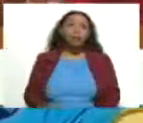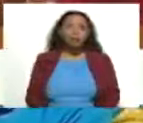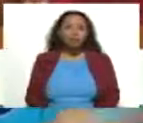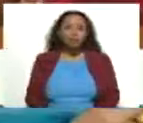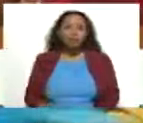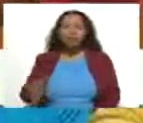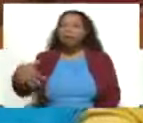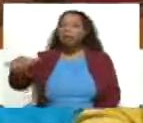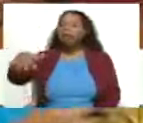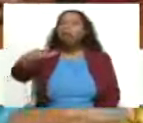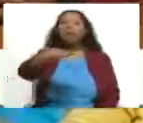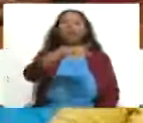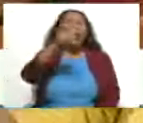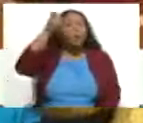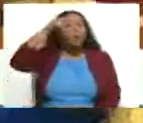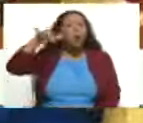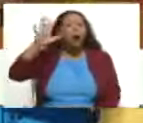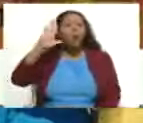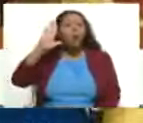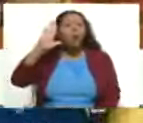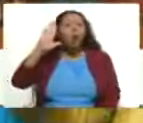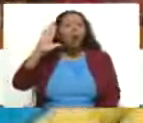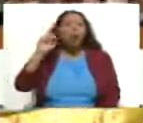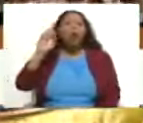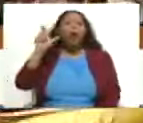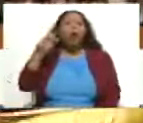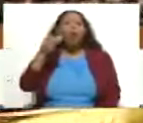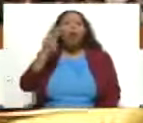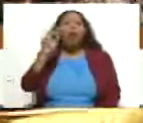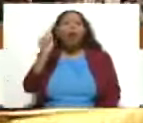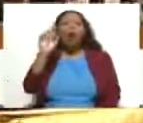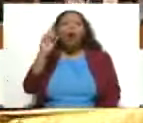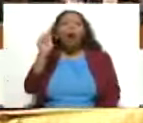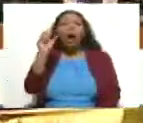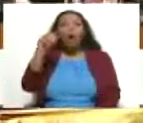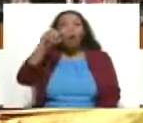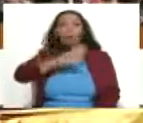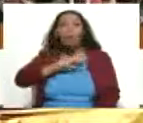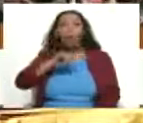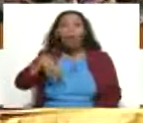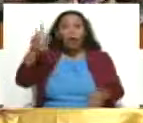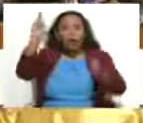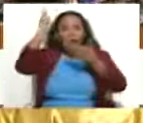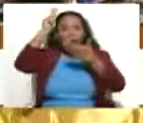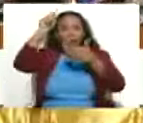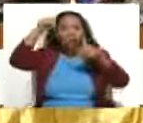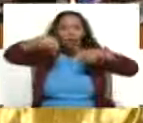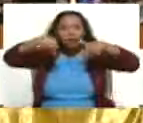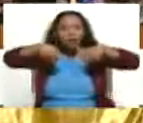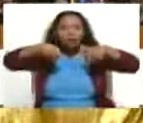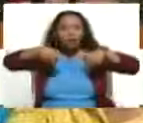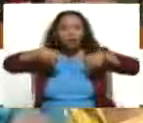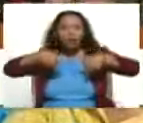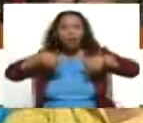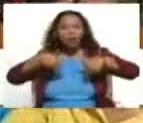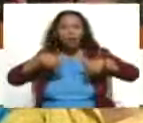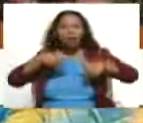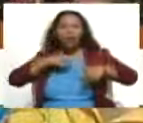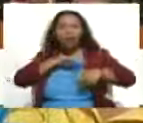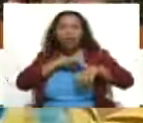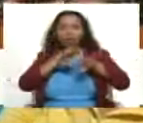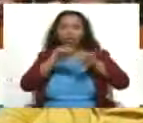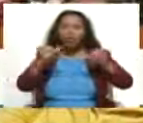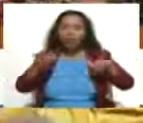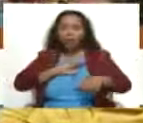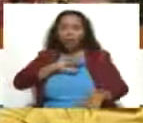dónde está el pueblo guarao patriota? Y como estamos en la tierra del agua, en el